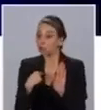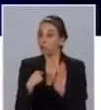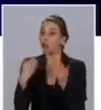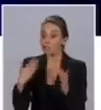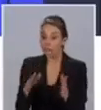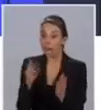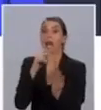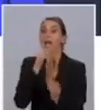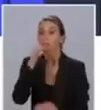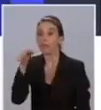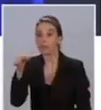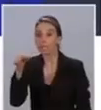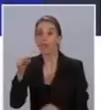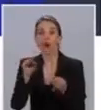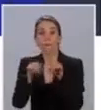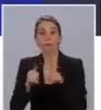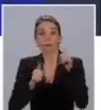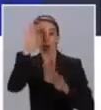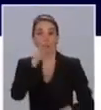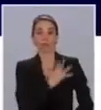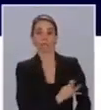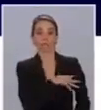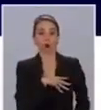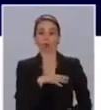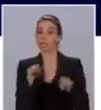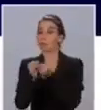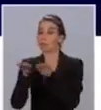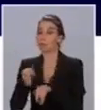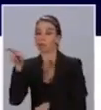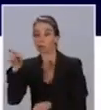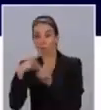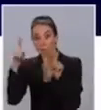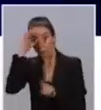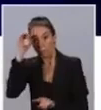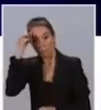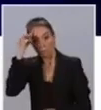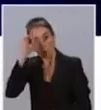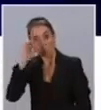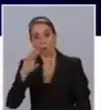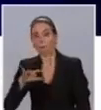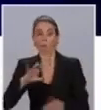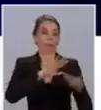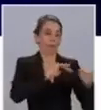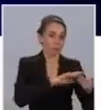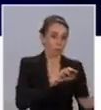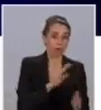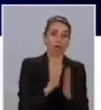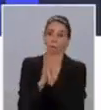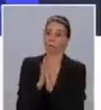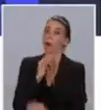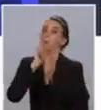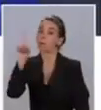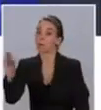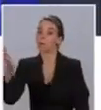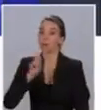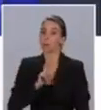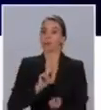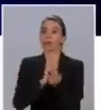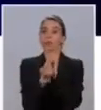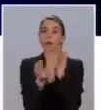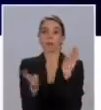yo hice simplemente el énfasis que ha hecho la candidatura de Gabriel Boric en diferencia a lo que usted piensa en pymes. ¿Me puede contestar, Mónica, por favor, la pregunta de la reforma tributaria?